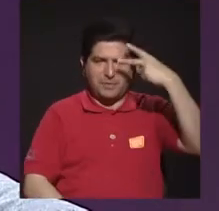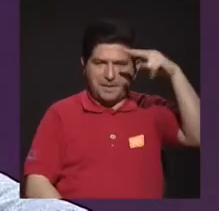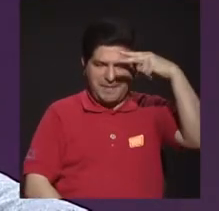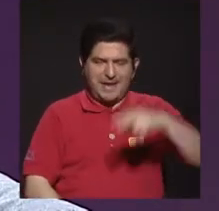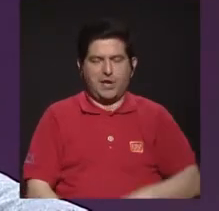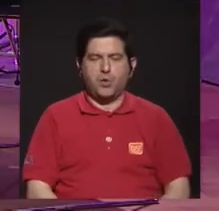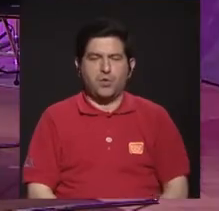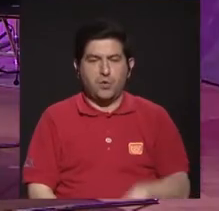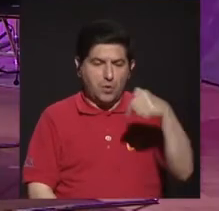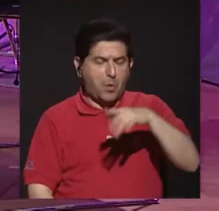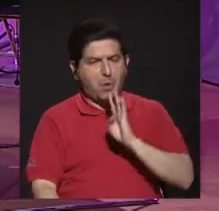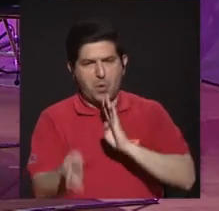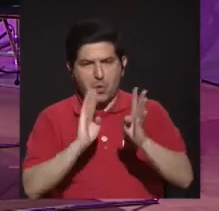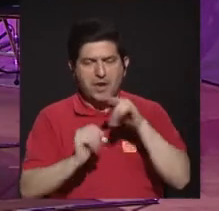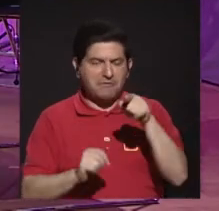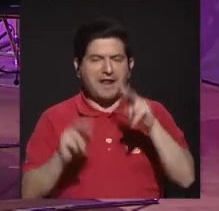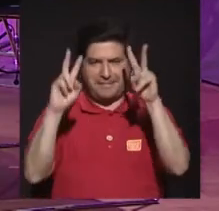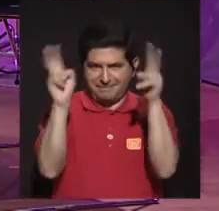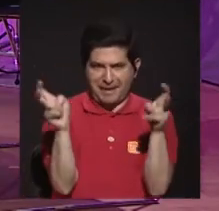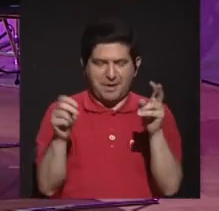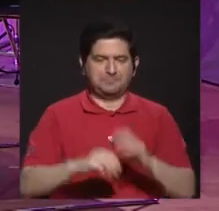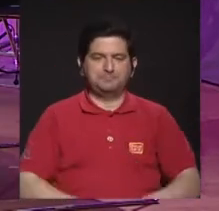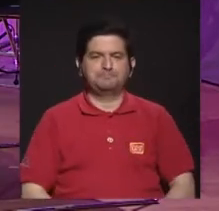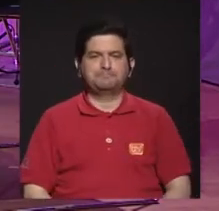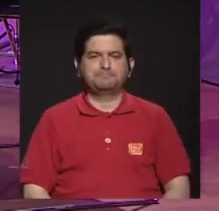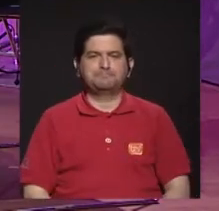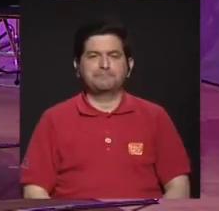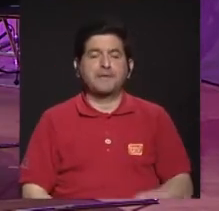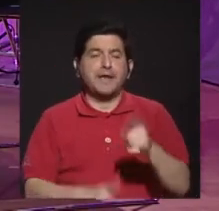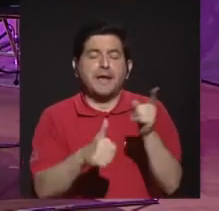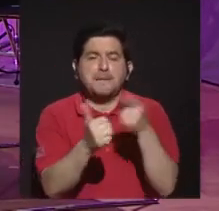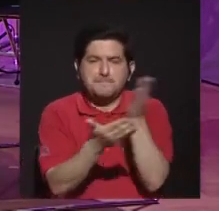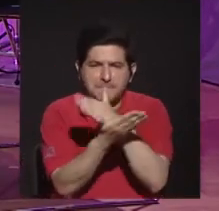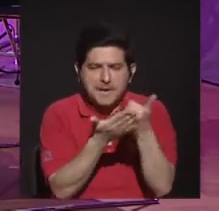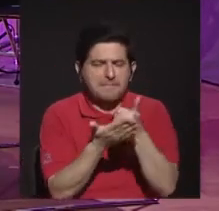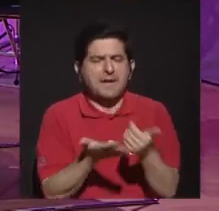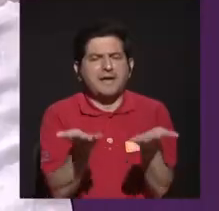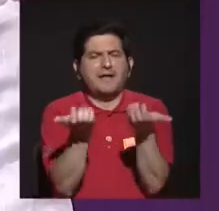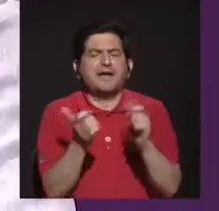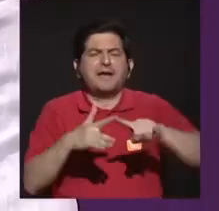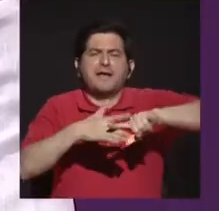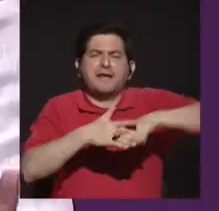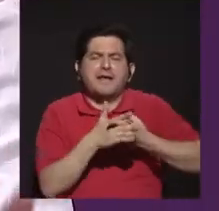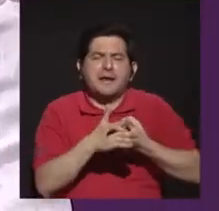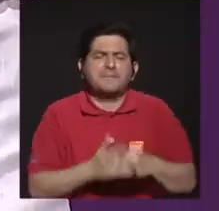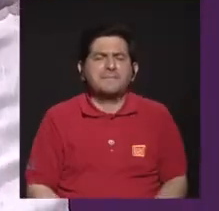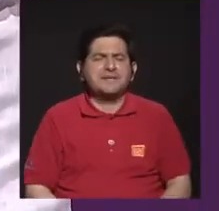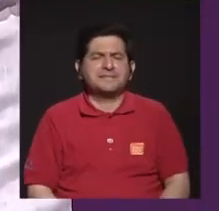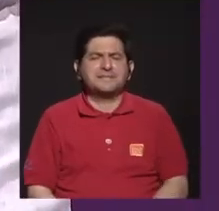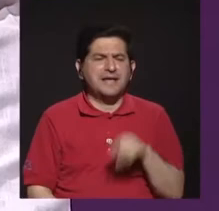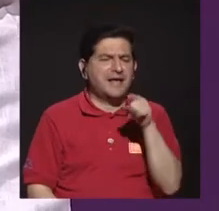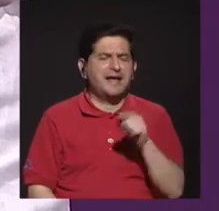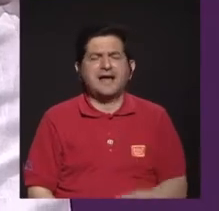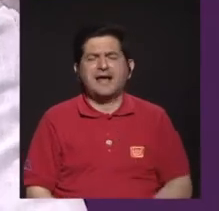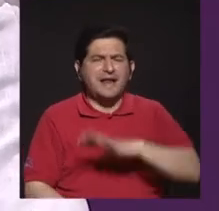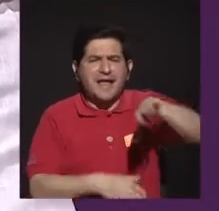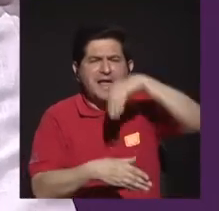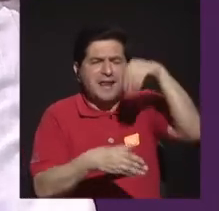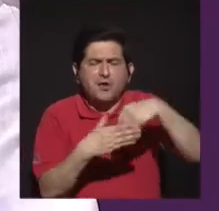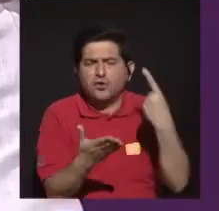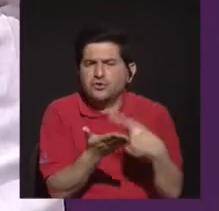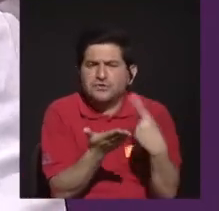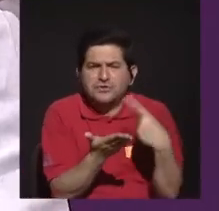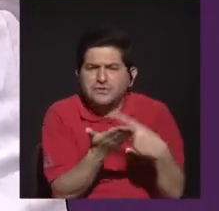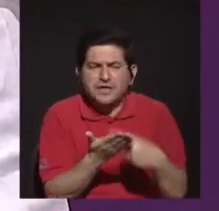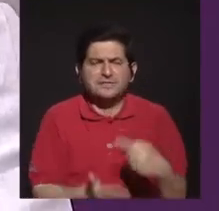vamos a conversar hoy sobre este tema. En este primer bloque queríamos empezar a contextualizar el debate, a hablar